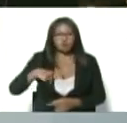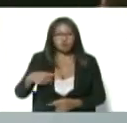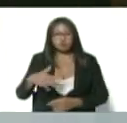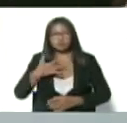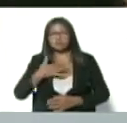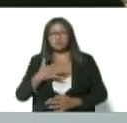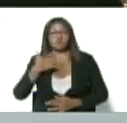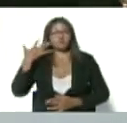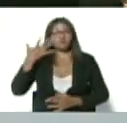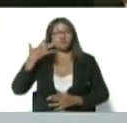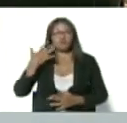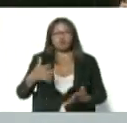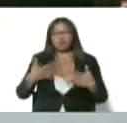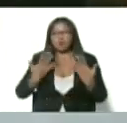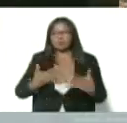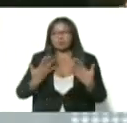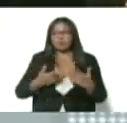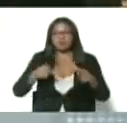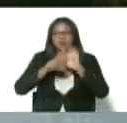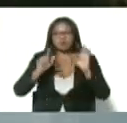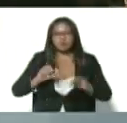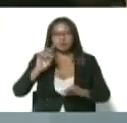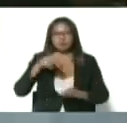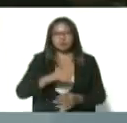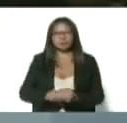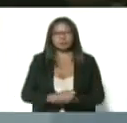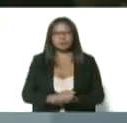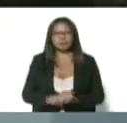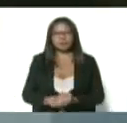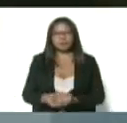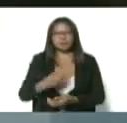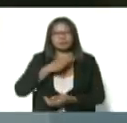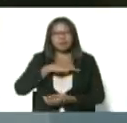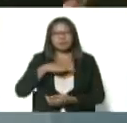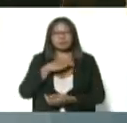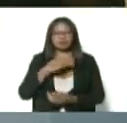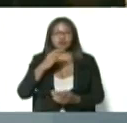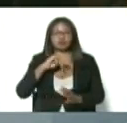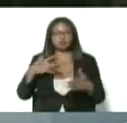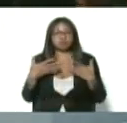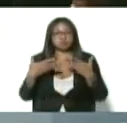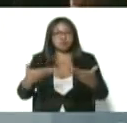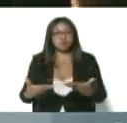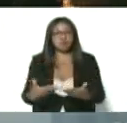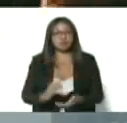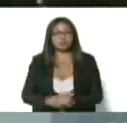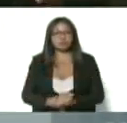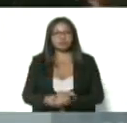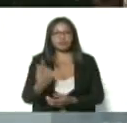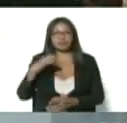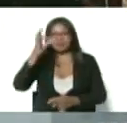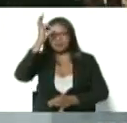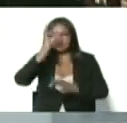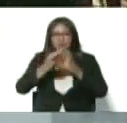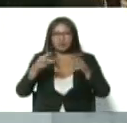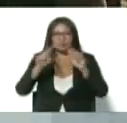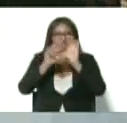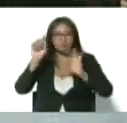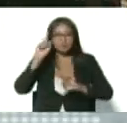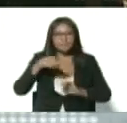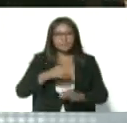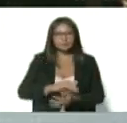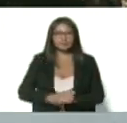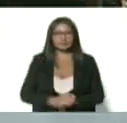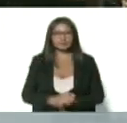más orgulloso más contento de la misión que usted nos ha encomendado y tenga fe de que aquí como en todos los estados